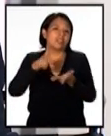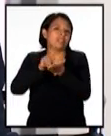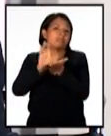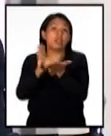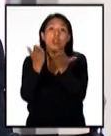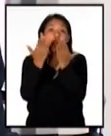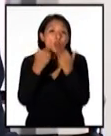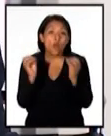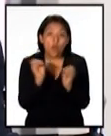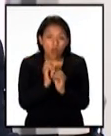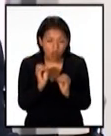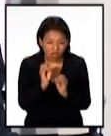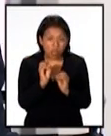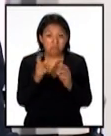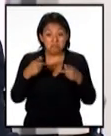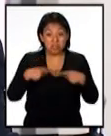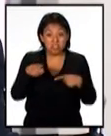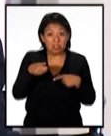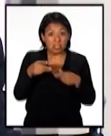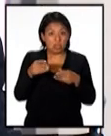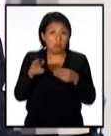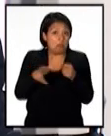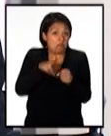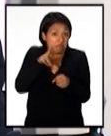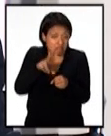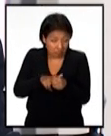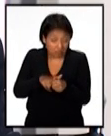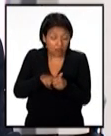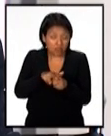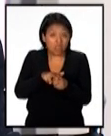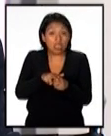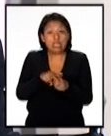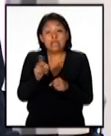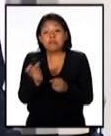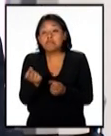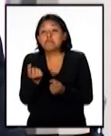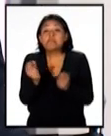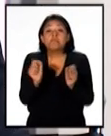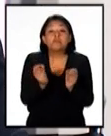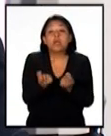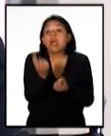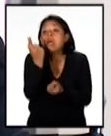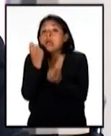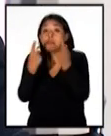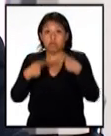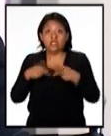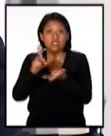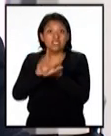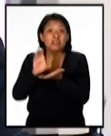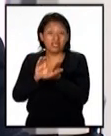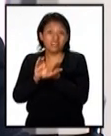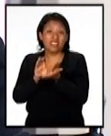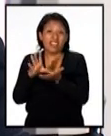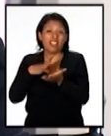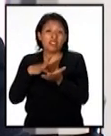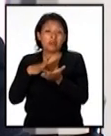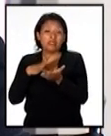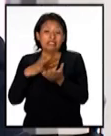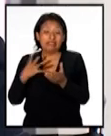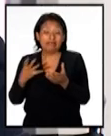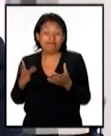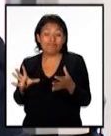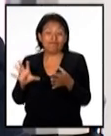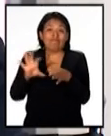discapacidad, que está pensada por personas sin discapacidad y en donde quien tiene algún tipo de discapacidad, lo veremos en el programa, tiene una enorme dificultad